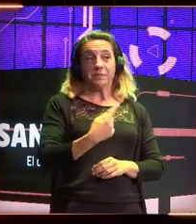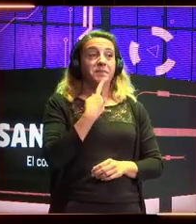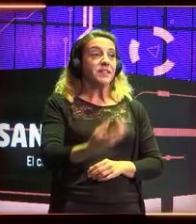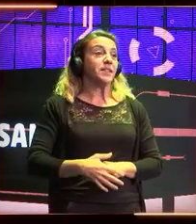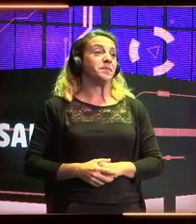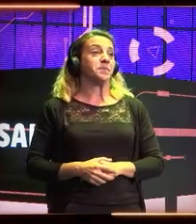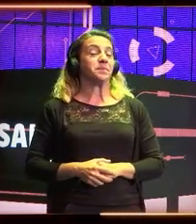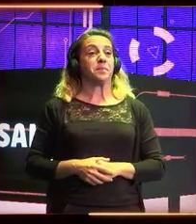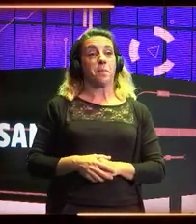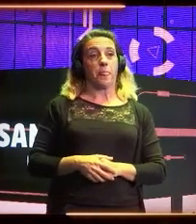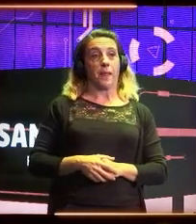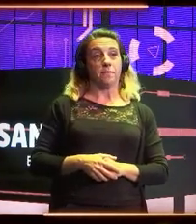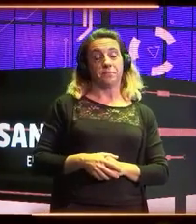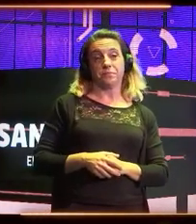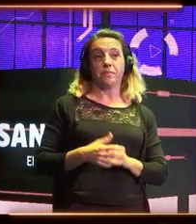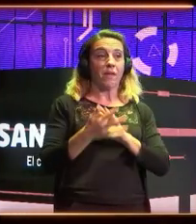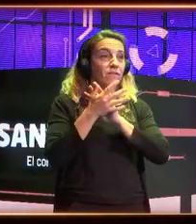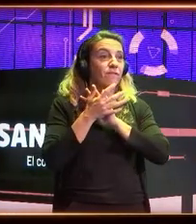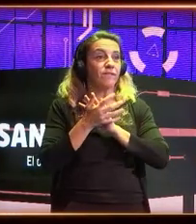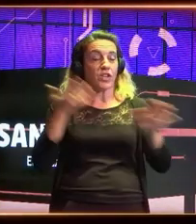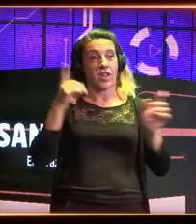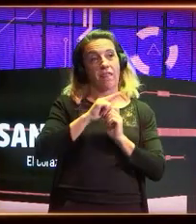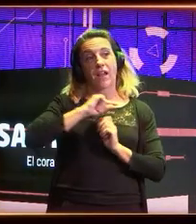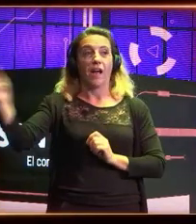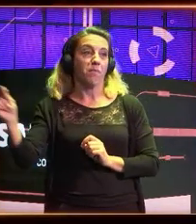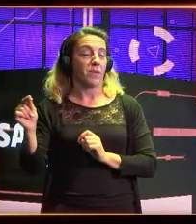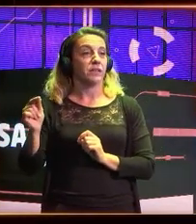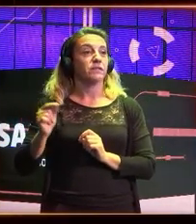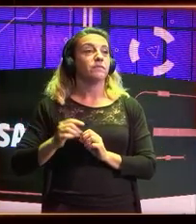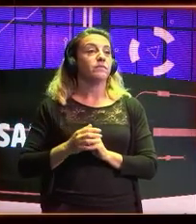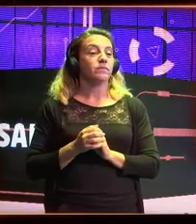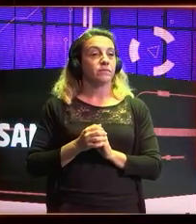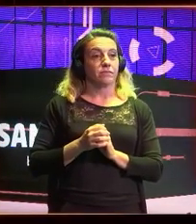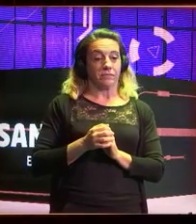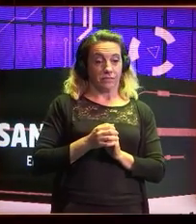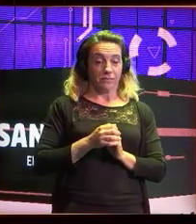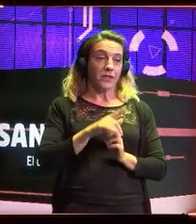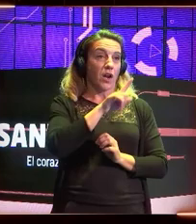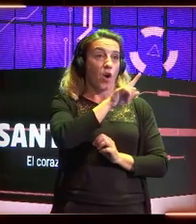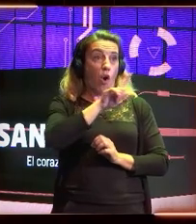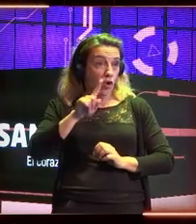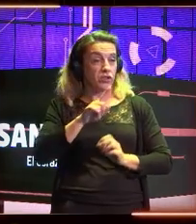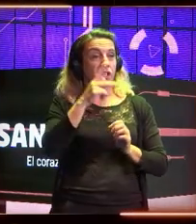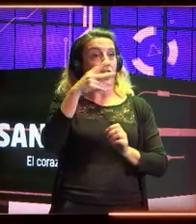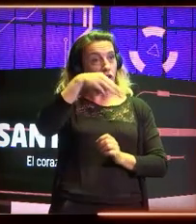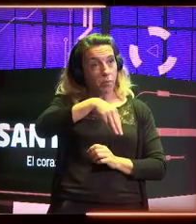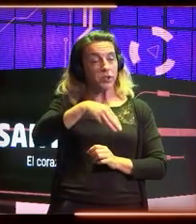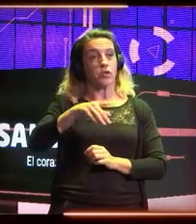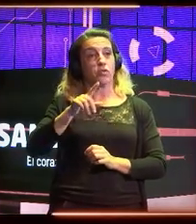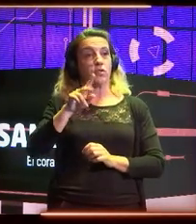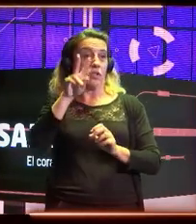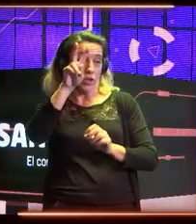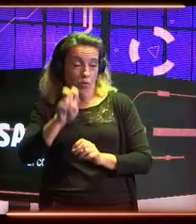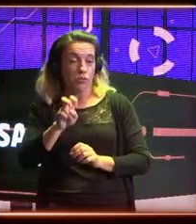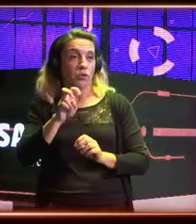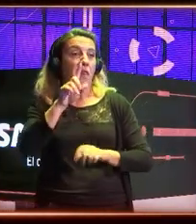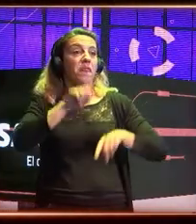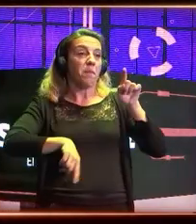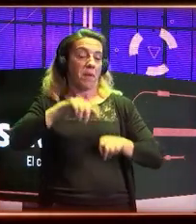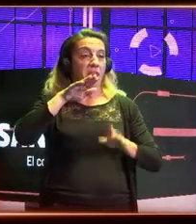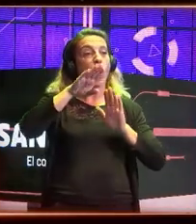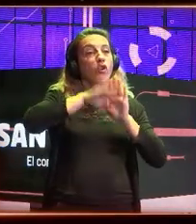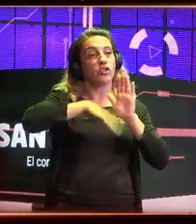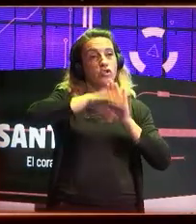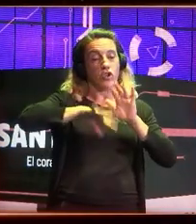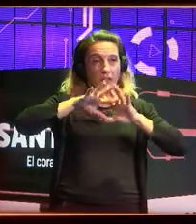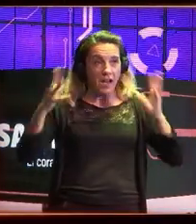decía que la velocidad escape es la velocidad eh a la tierra es 11 km por segundo pero depende de las condiciones de la tierra es decir Cuánta masa en